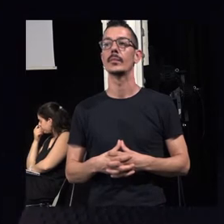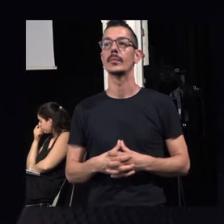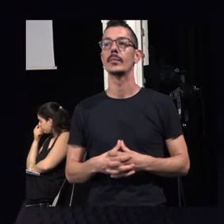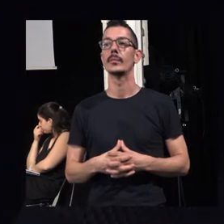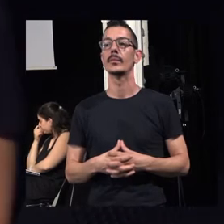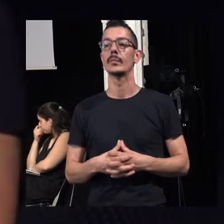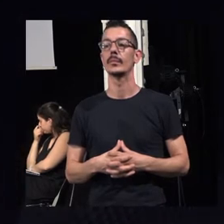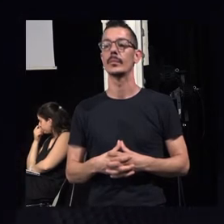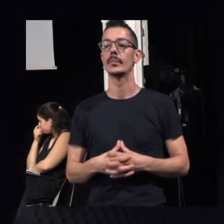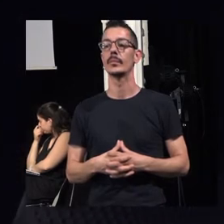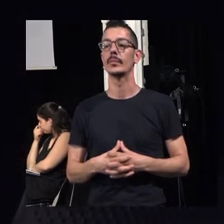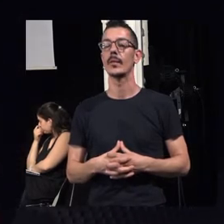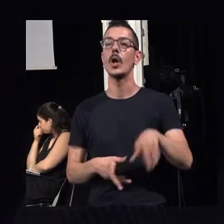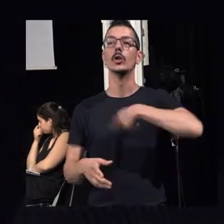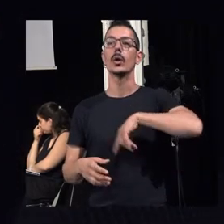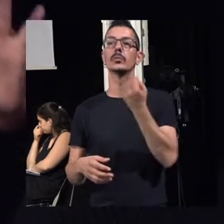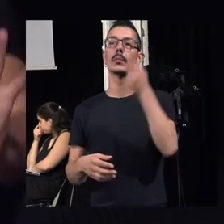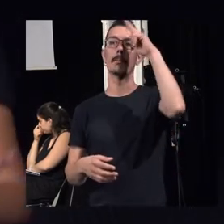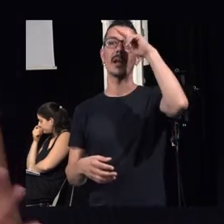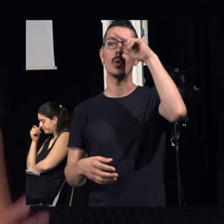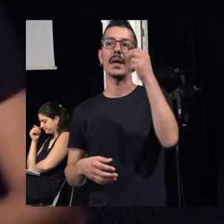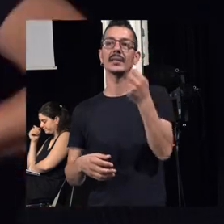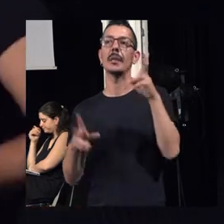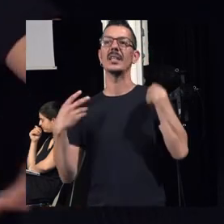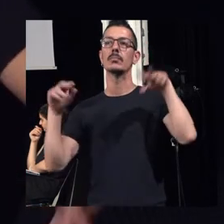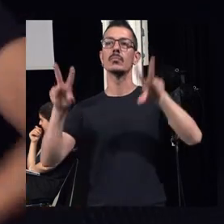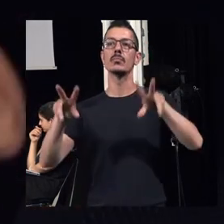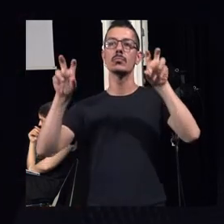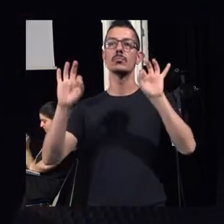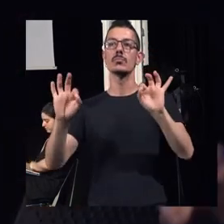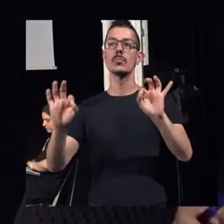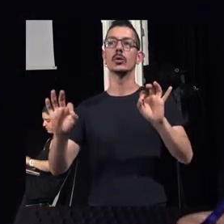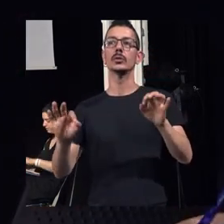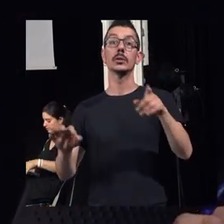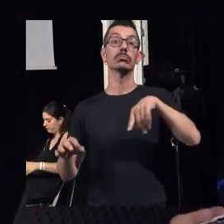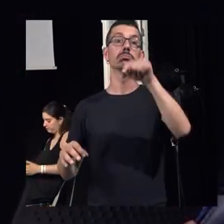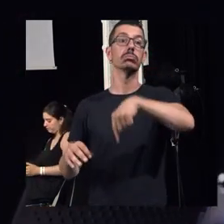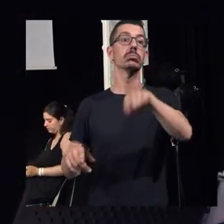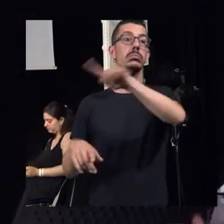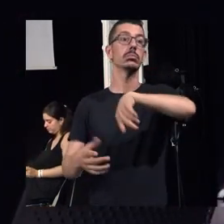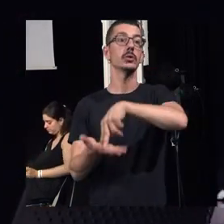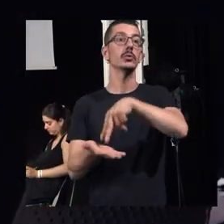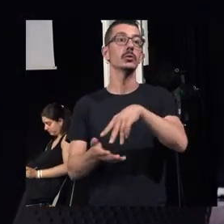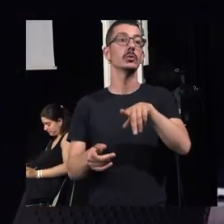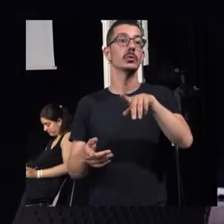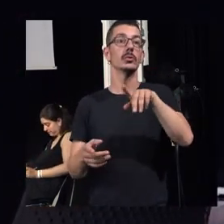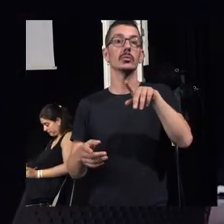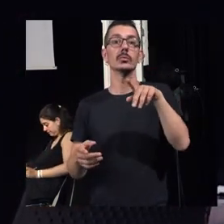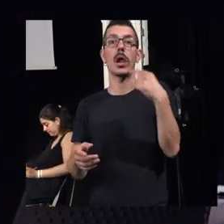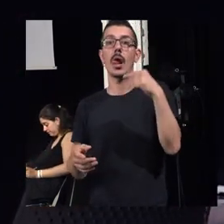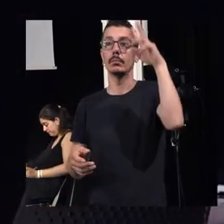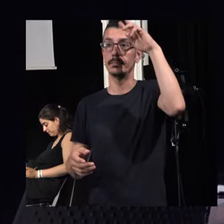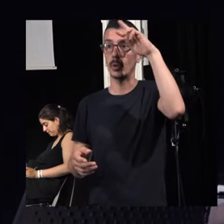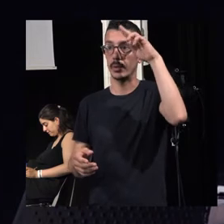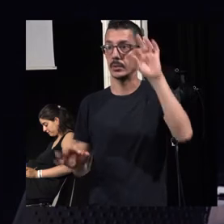estamos todas tan preocupadas por este asunto, o por lo menos las que estamos aquí, se ha demostrado que estamos muy preocupadas por este asunto, quizás por eso también ha ganado